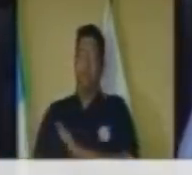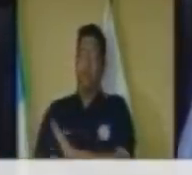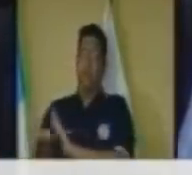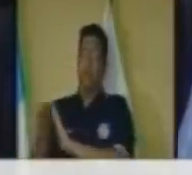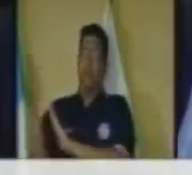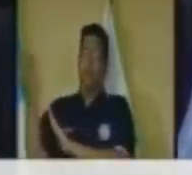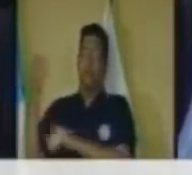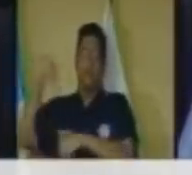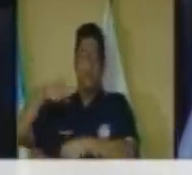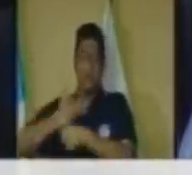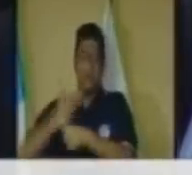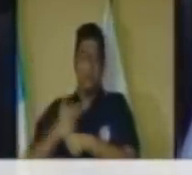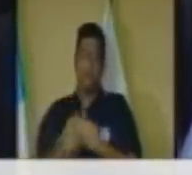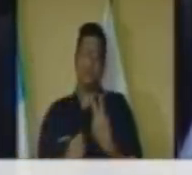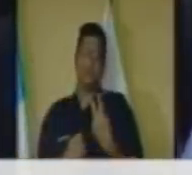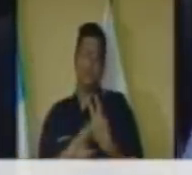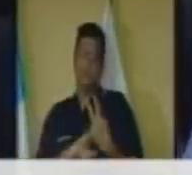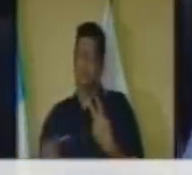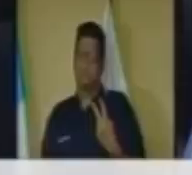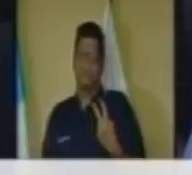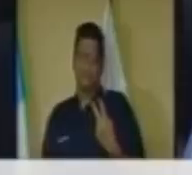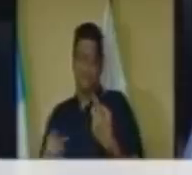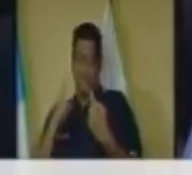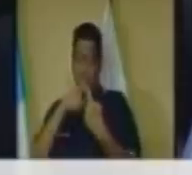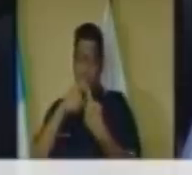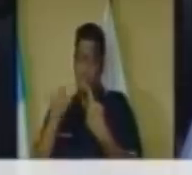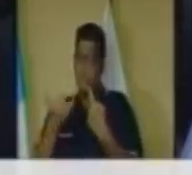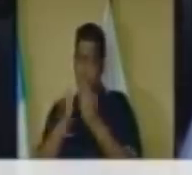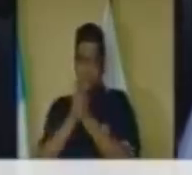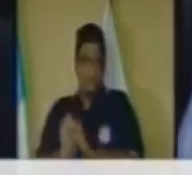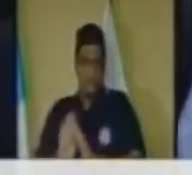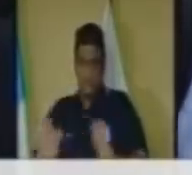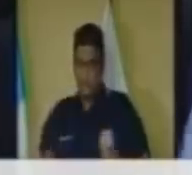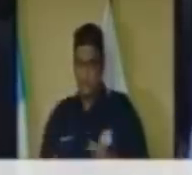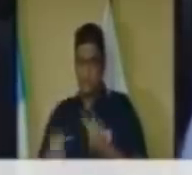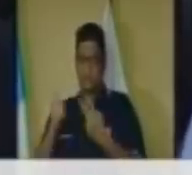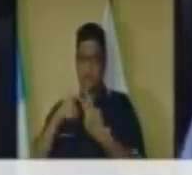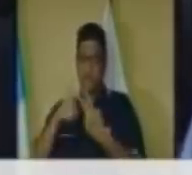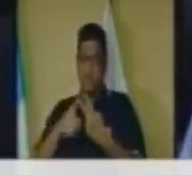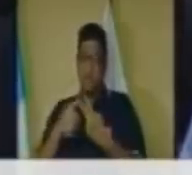Realmente es por las medidas preventivas que hemos tomado.